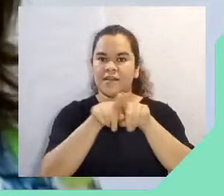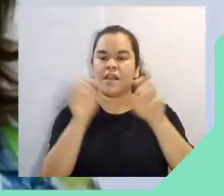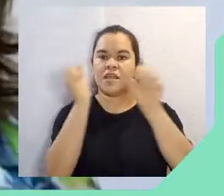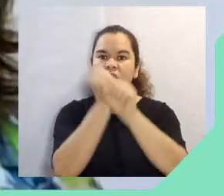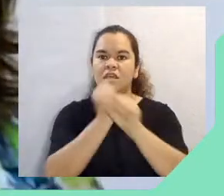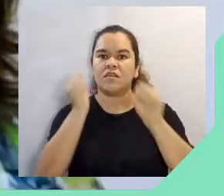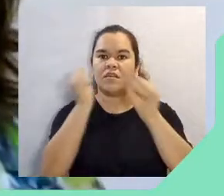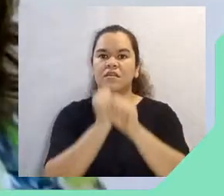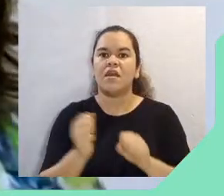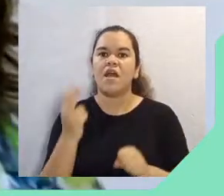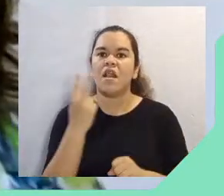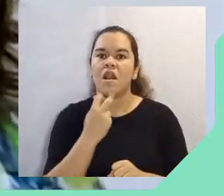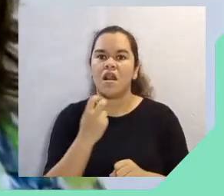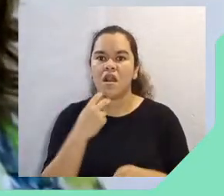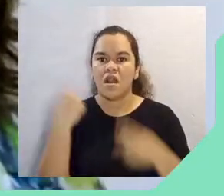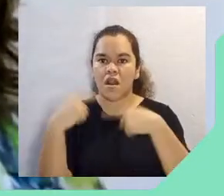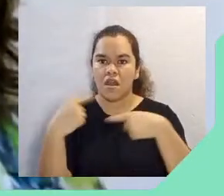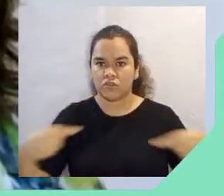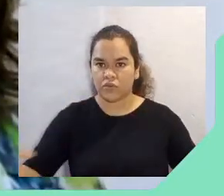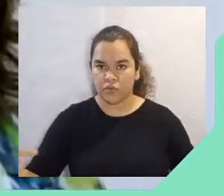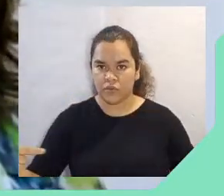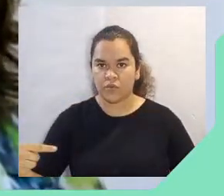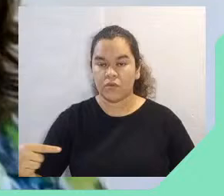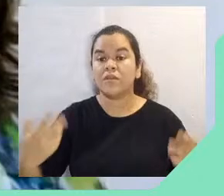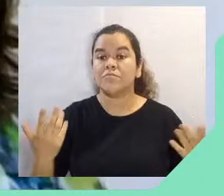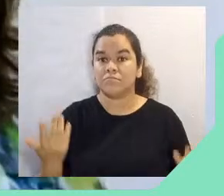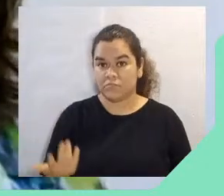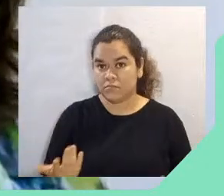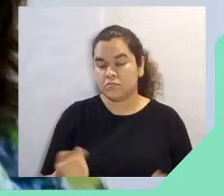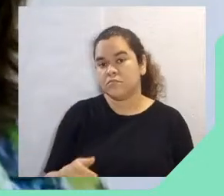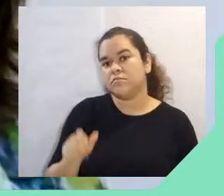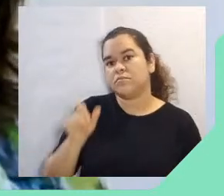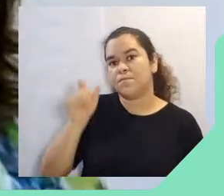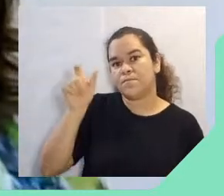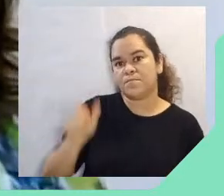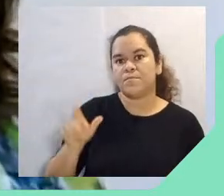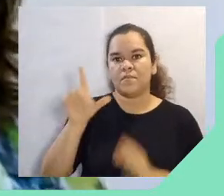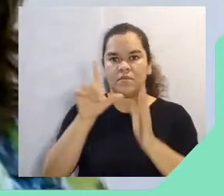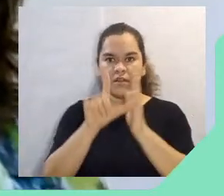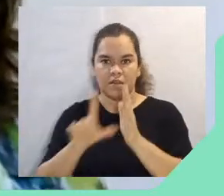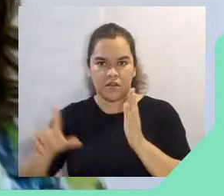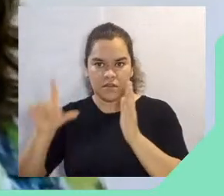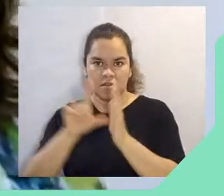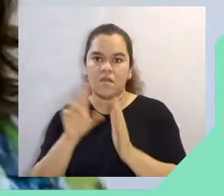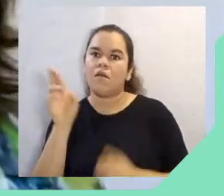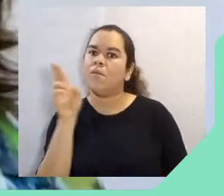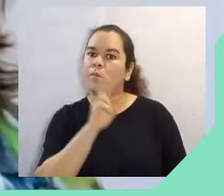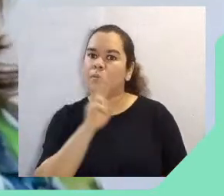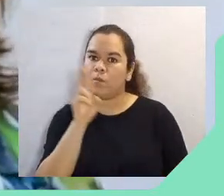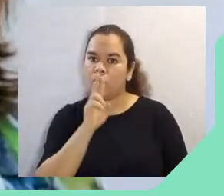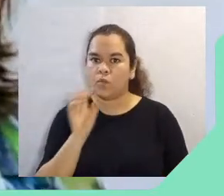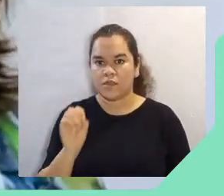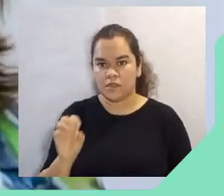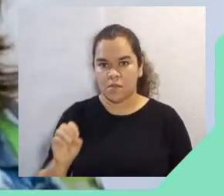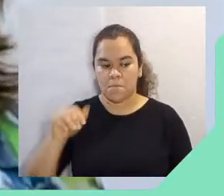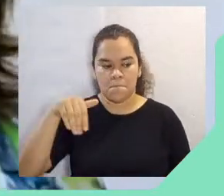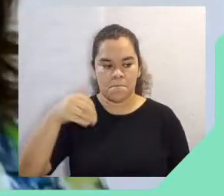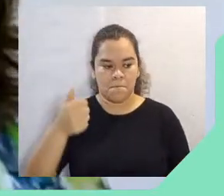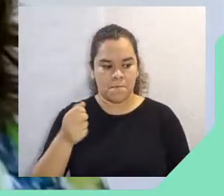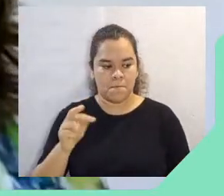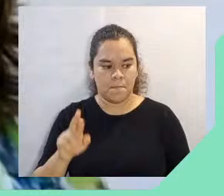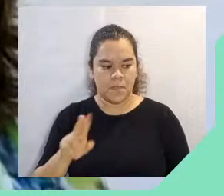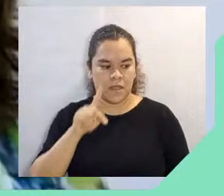Electrónica. Para eso nos van a acompañar la licenciada María Inés Pizarello